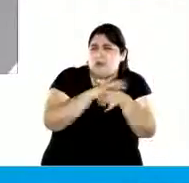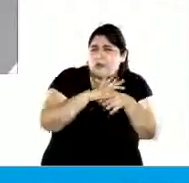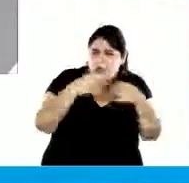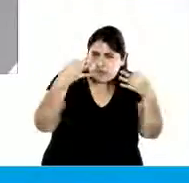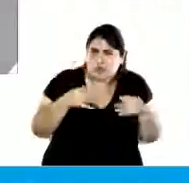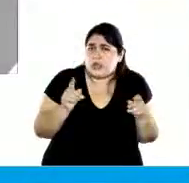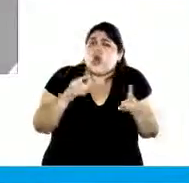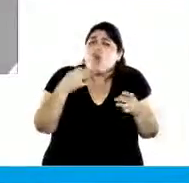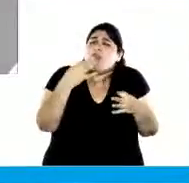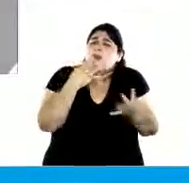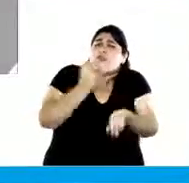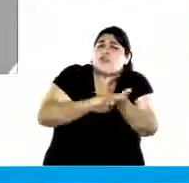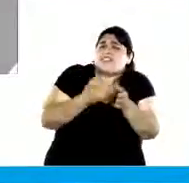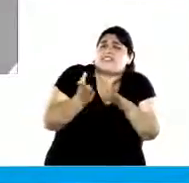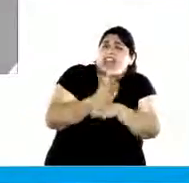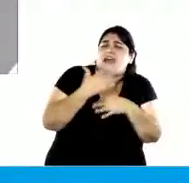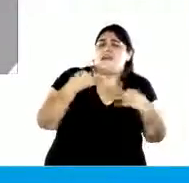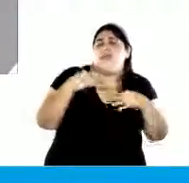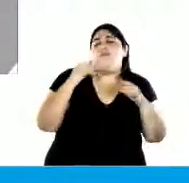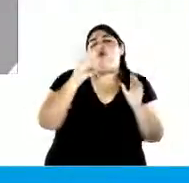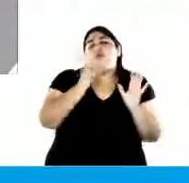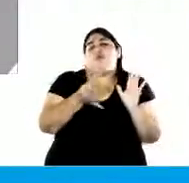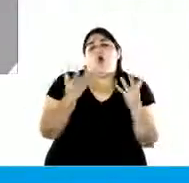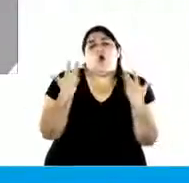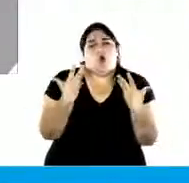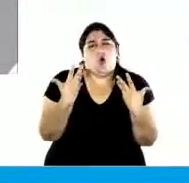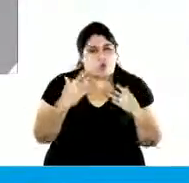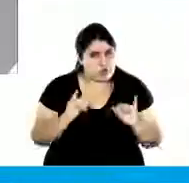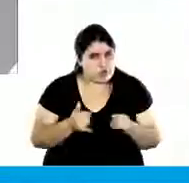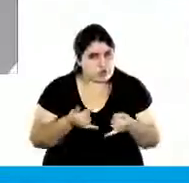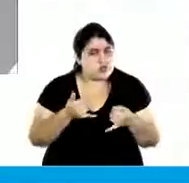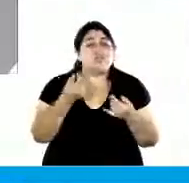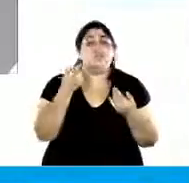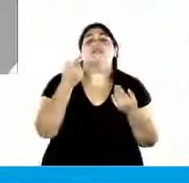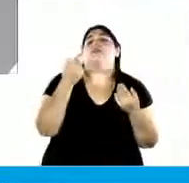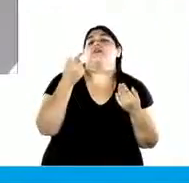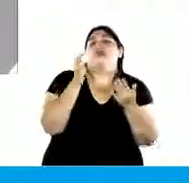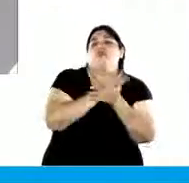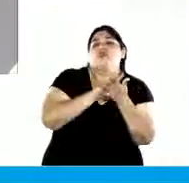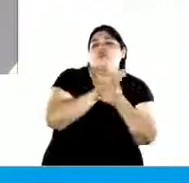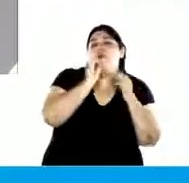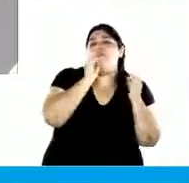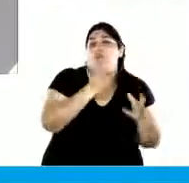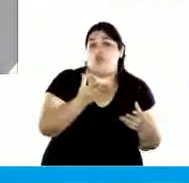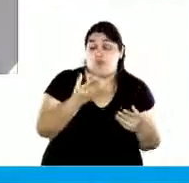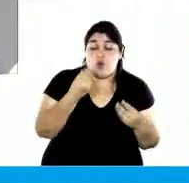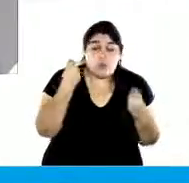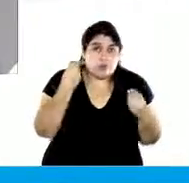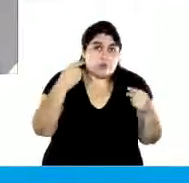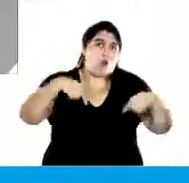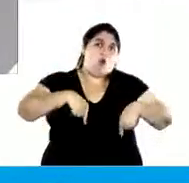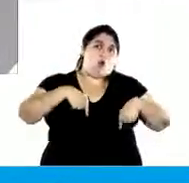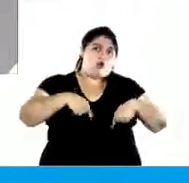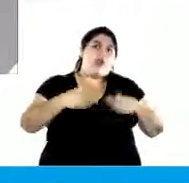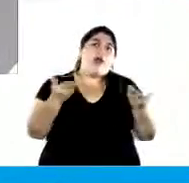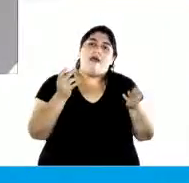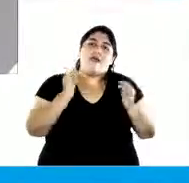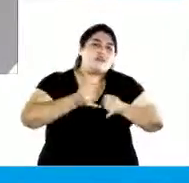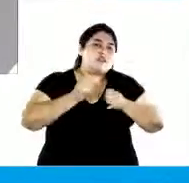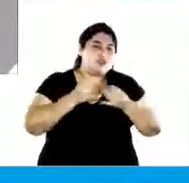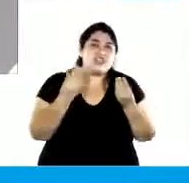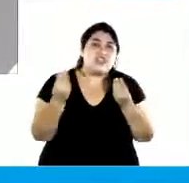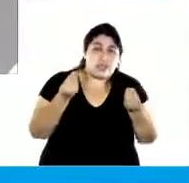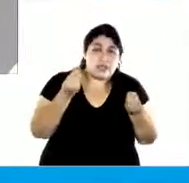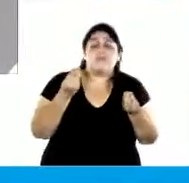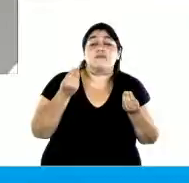tomar. Claramente, claramente. Cerrar todo no va a ser la mejor solución, porque por supuesto que ahora vamos a votar una moratoria.